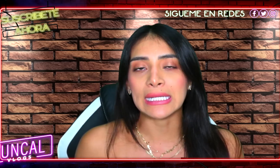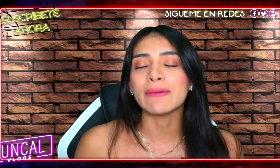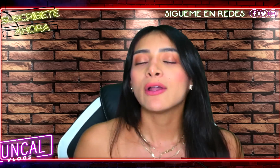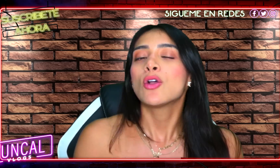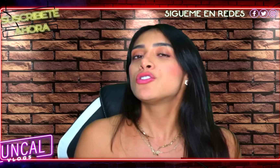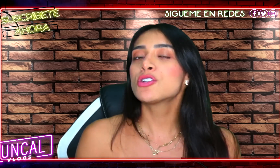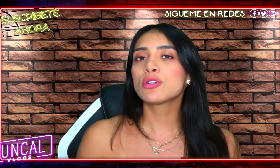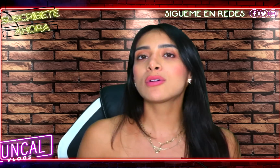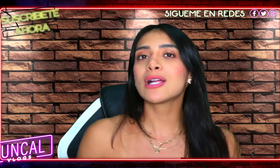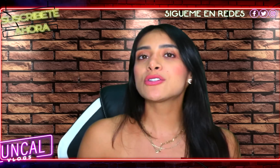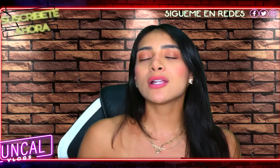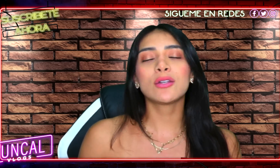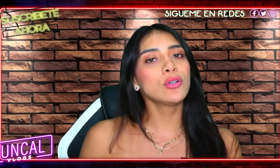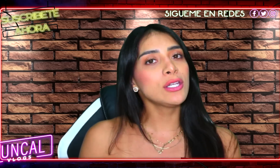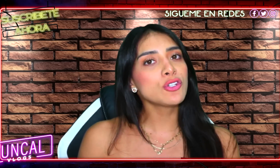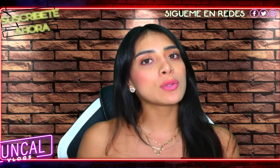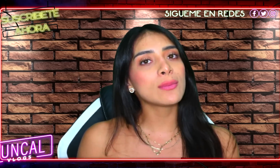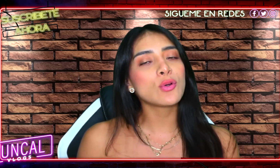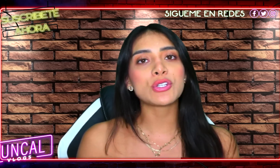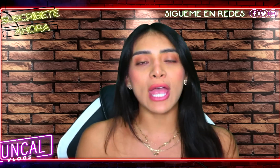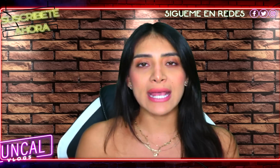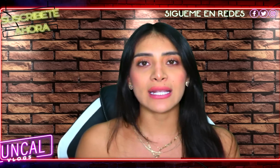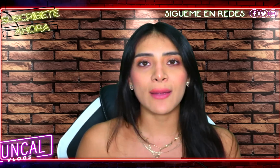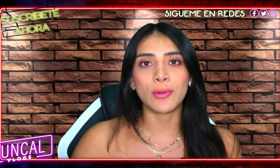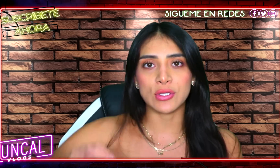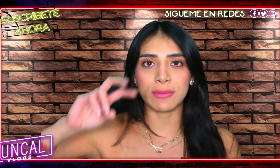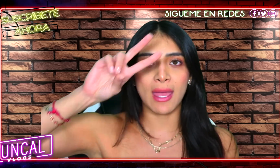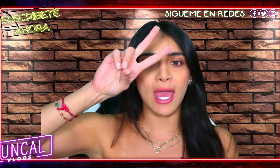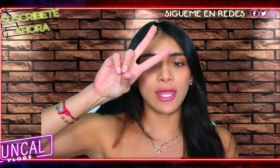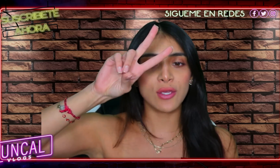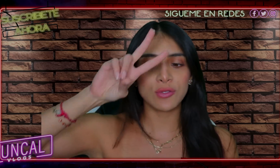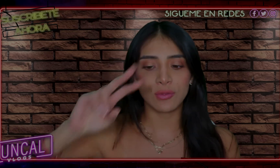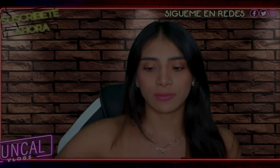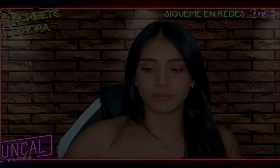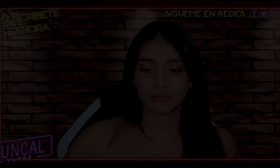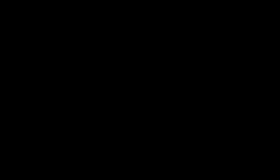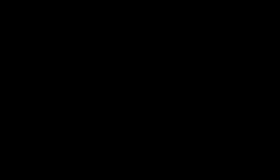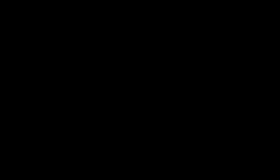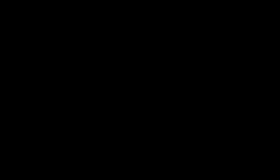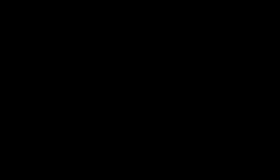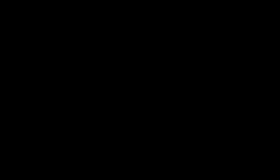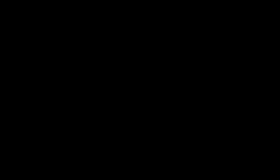pa'l tiki tiki. Yo soy Juncal Solano y nos vemos hasta la próxima. Adiós.